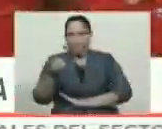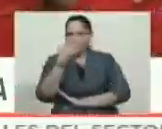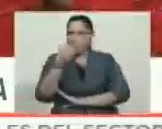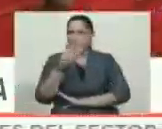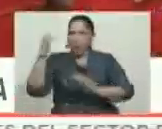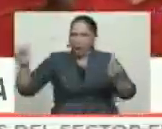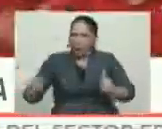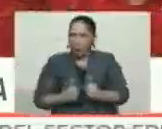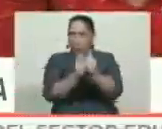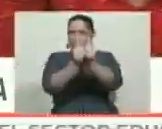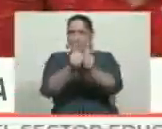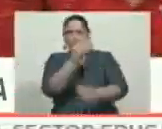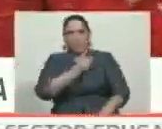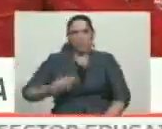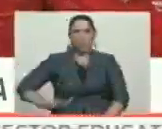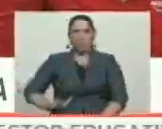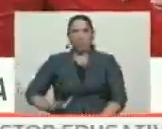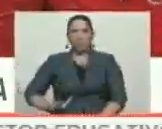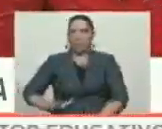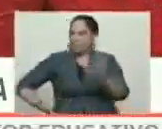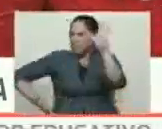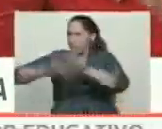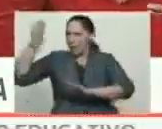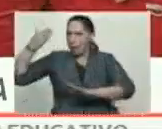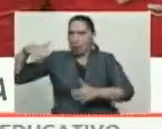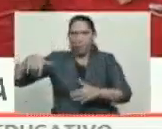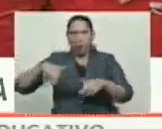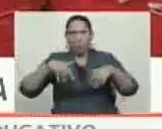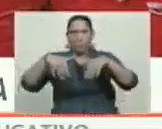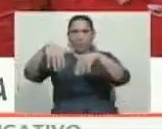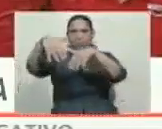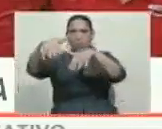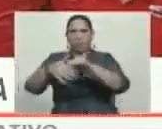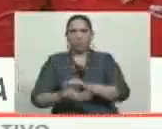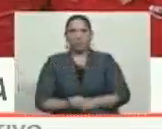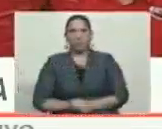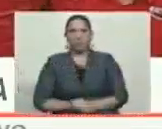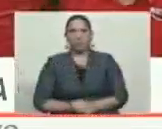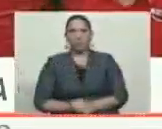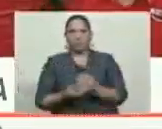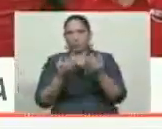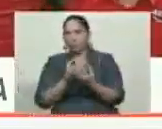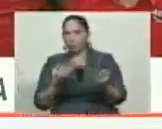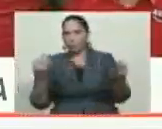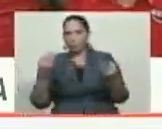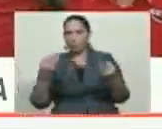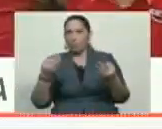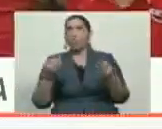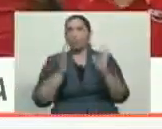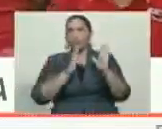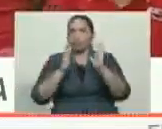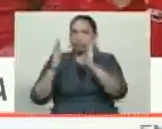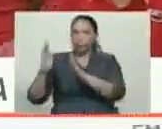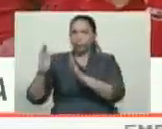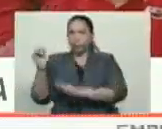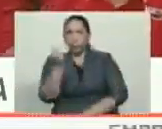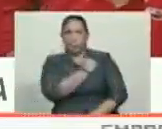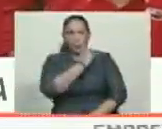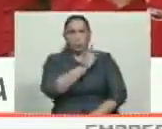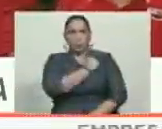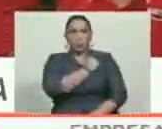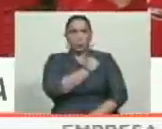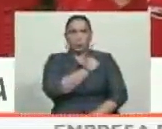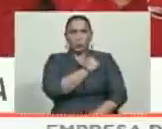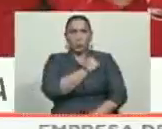al presidente! ¡Nos vamos por aquí caminando! ¡En orden, perfecto orden, camarada! ¡Allá entramos